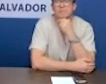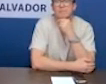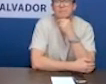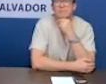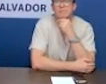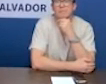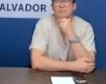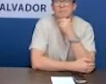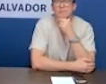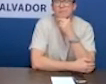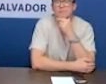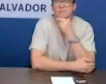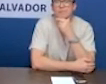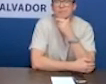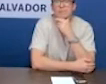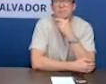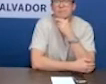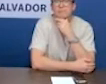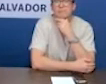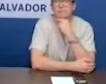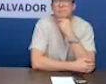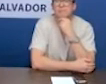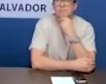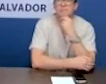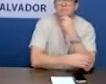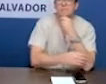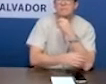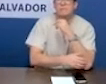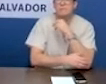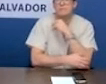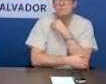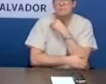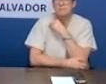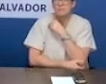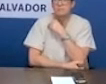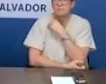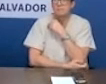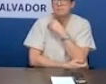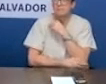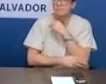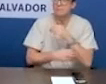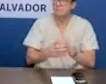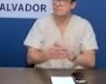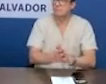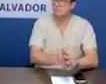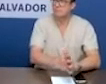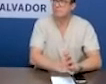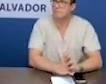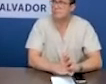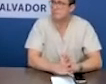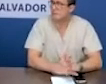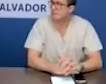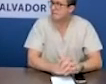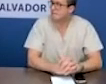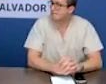ya cuestiones ya más de cuidados en casa, por ejemplo, si la paciente ha estado ingresada, ¿verdad? Por tener